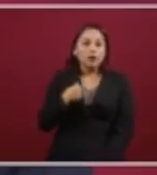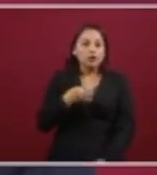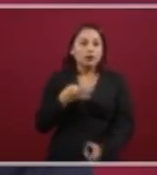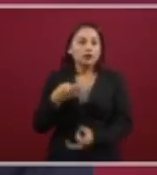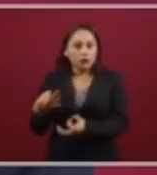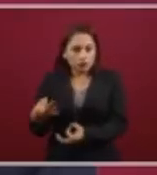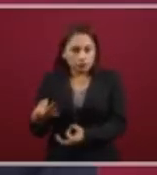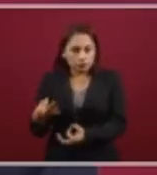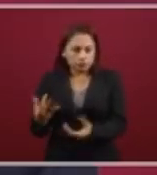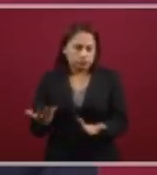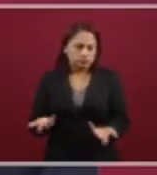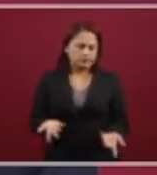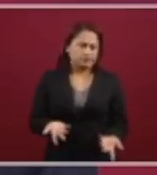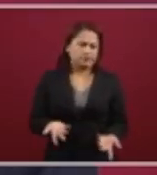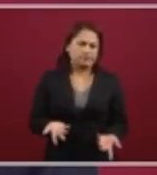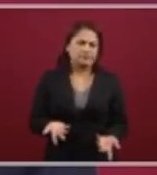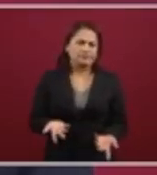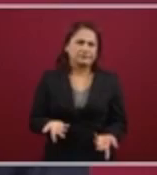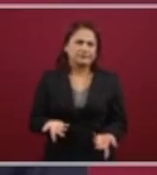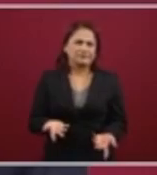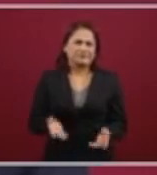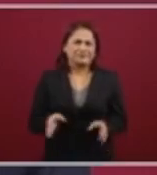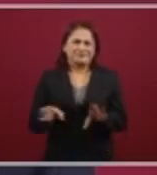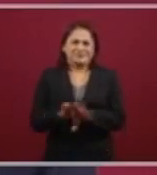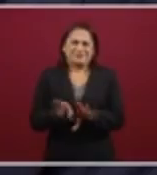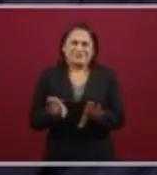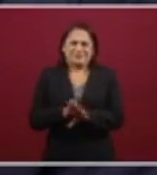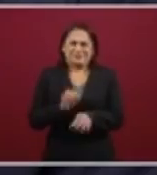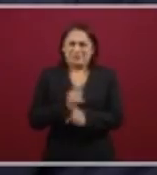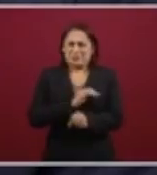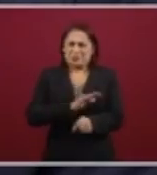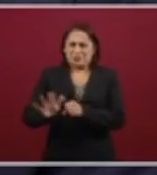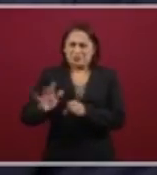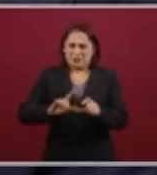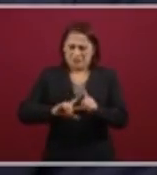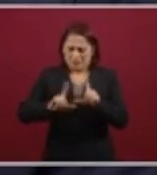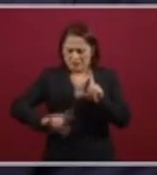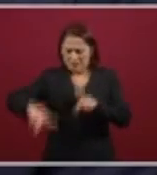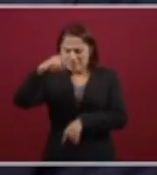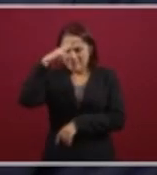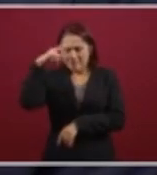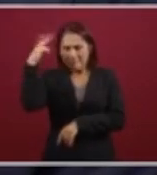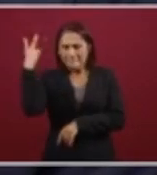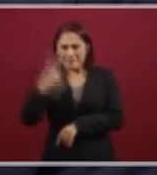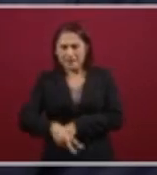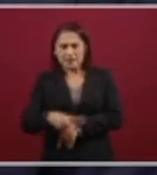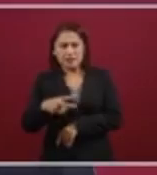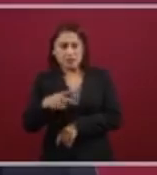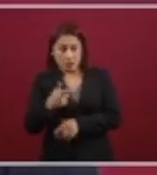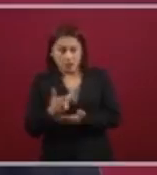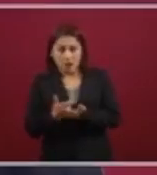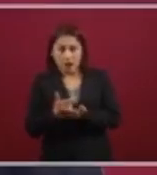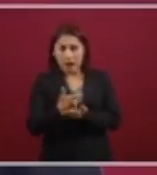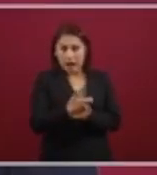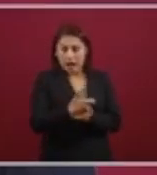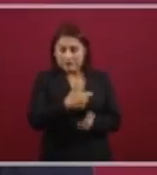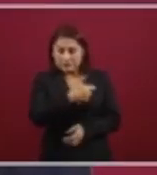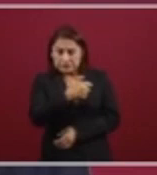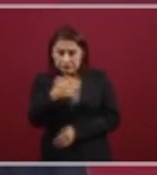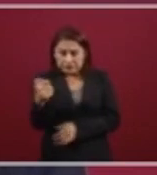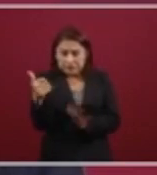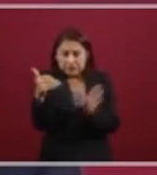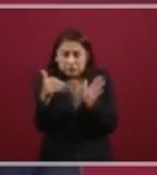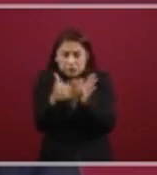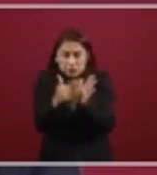En un país como el nuestro, el que gana 600 mil pesos mensuales, con todo respeto, es un corrupto.